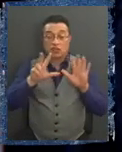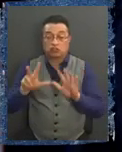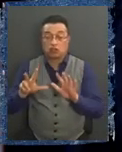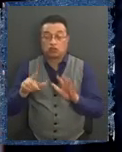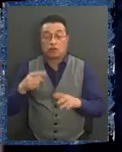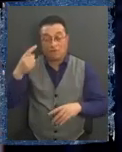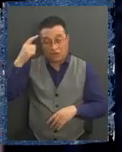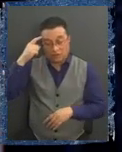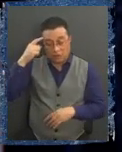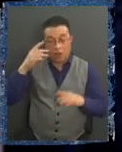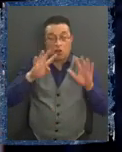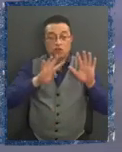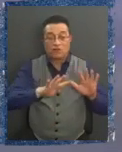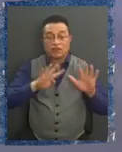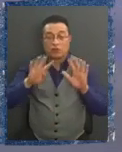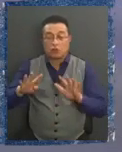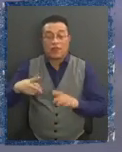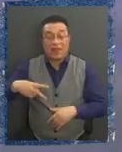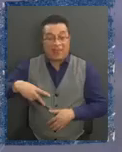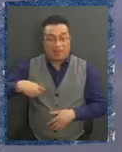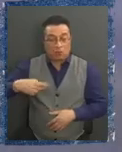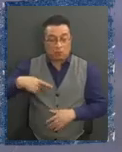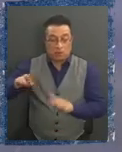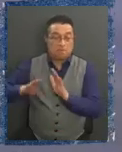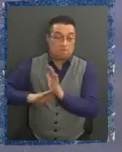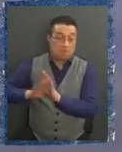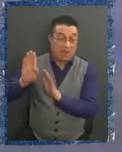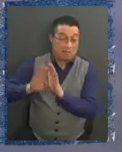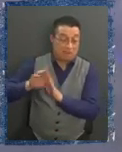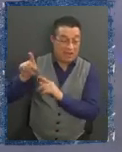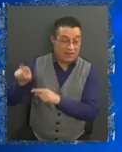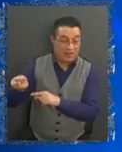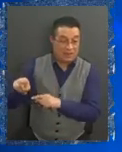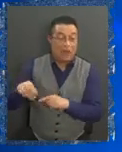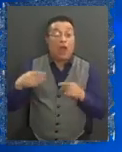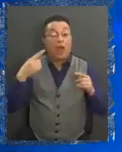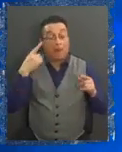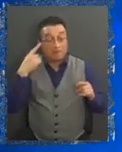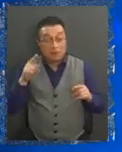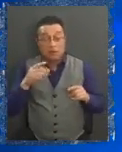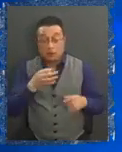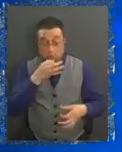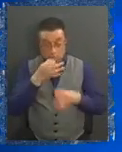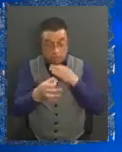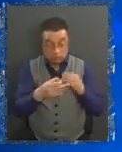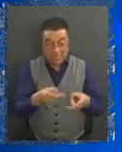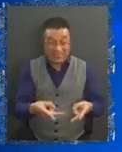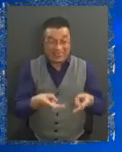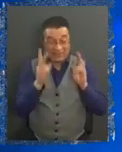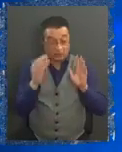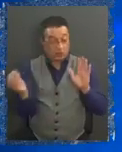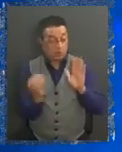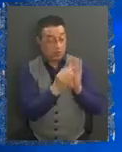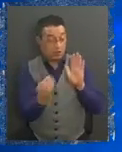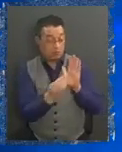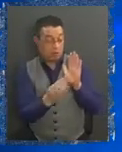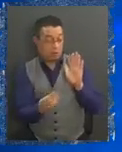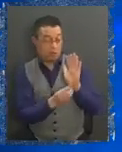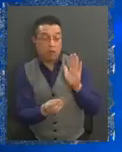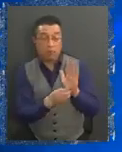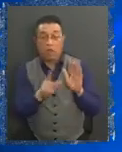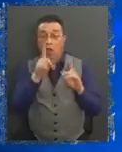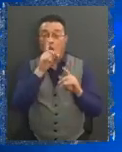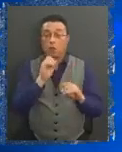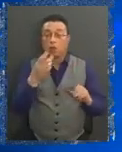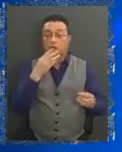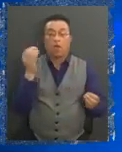boliviana, 99 la ecuatoriana, que eran los récords que había hasta el minuto. Y entonces creemos que por declarar derechos, esto es como una especie de constitución de